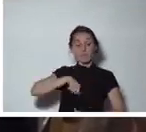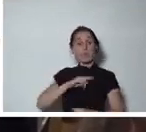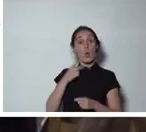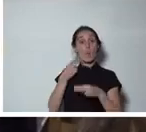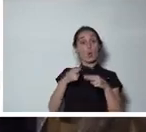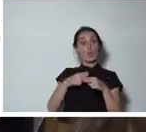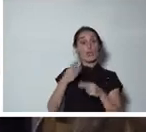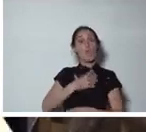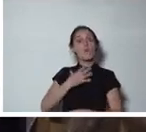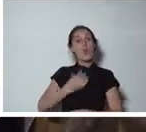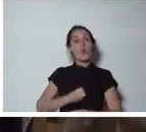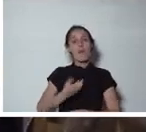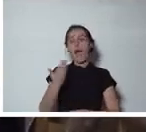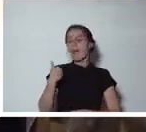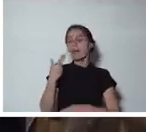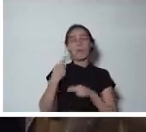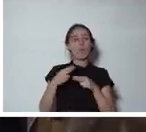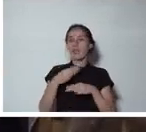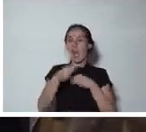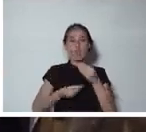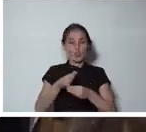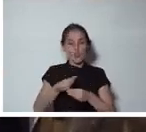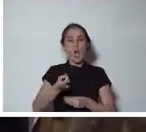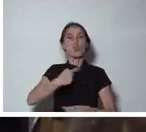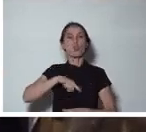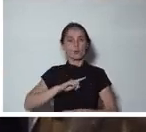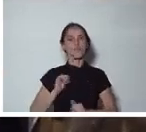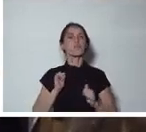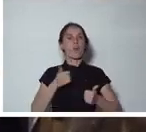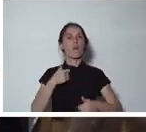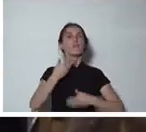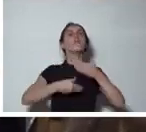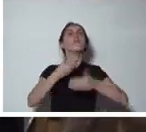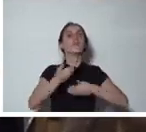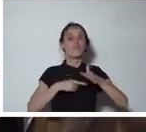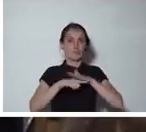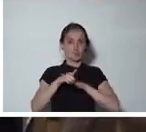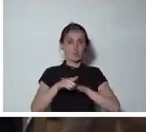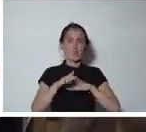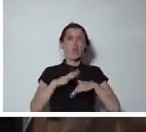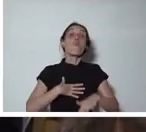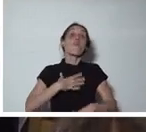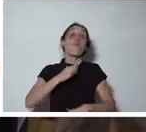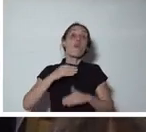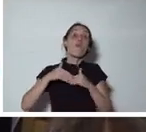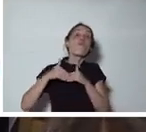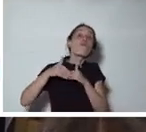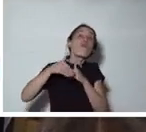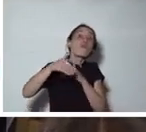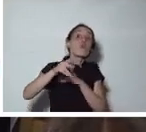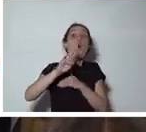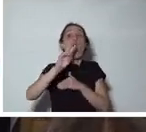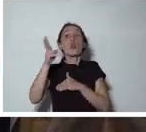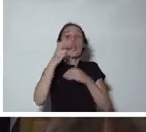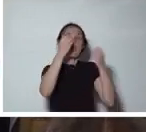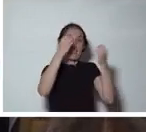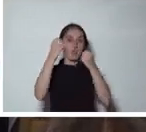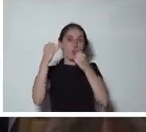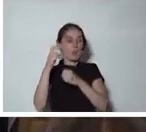en un montón de políticas que antes no se hacían y que Esperemos no que puedan servir de inspiración para para muchas otras